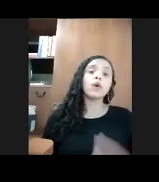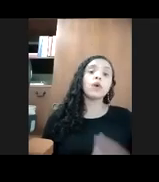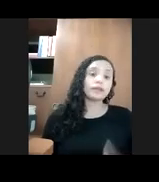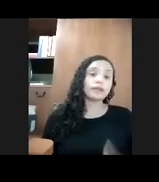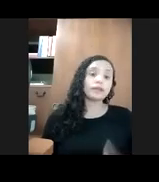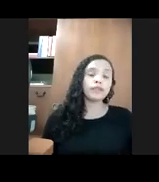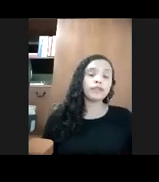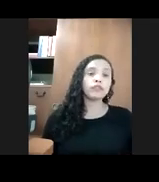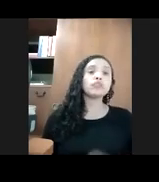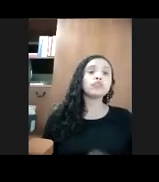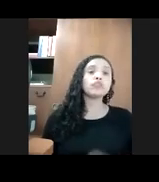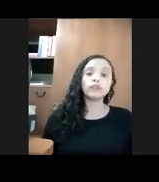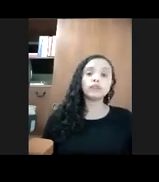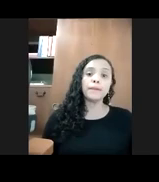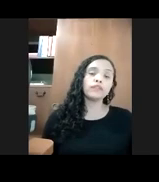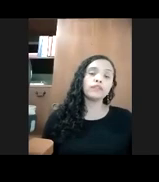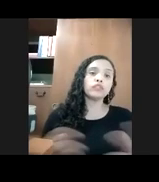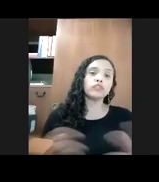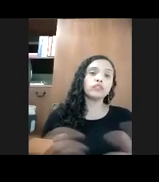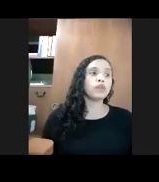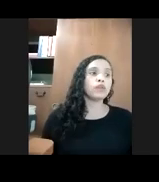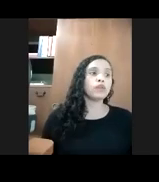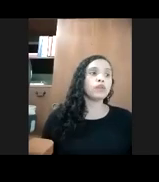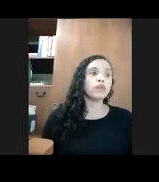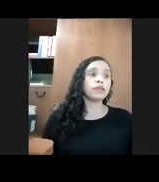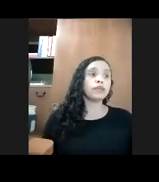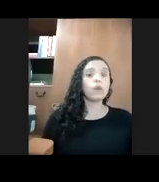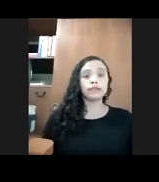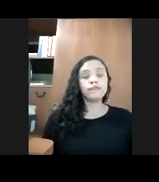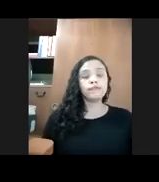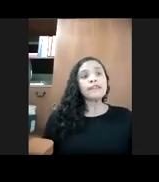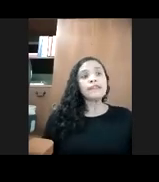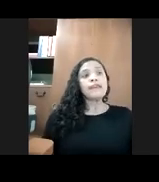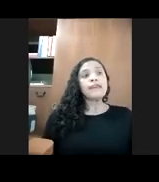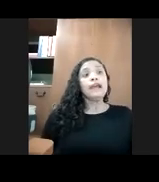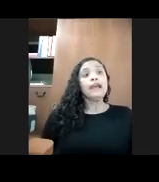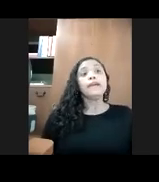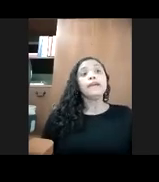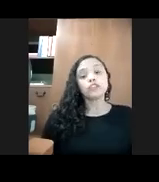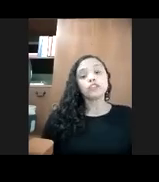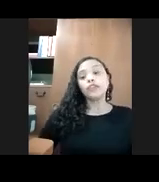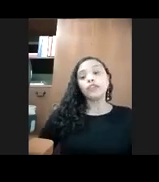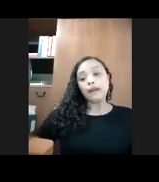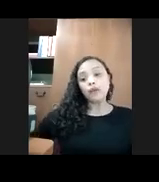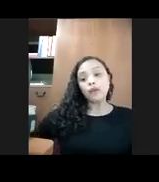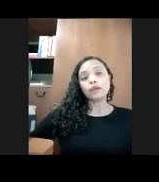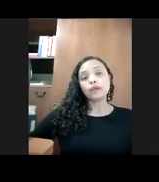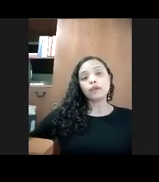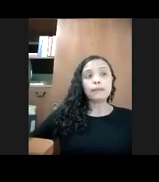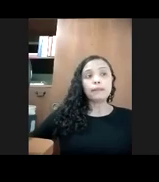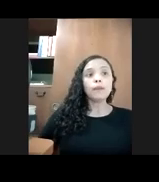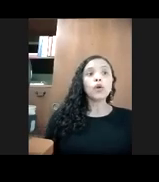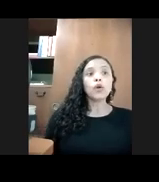van a ser difundidos sus datos específicos, sino los datos generales de la encuesta. Además de eso, bueno, tomamos en cuenta unos